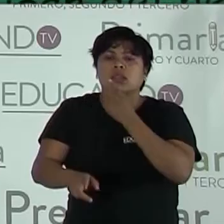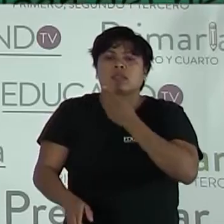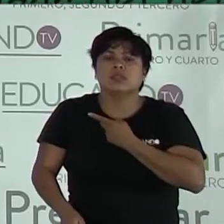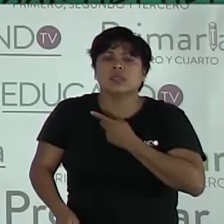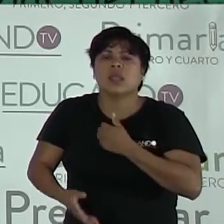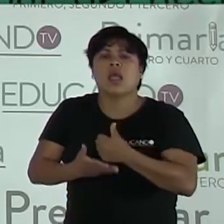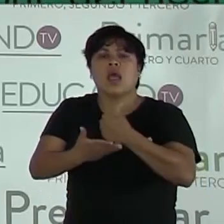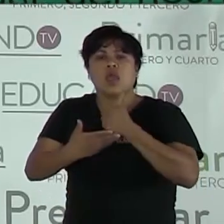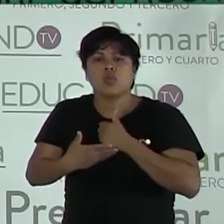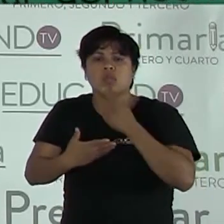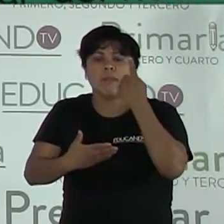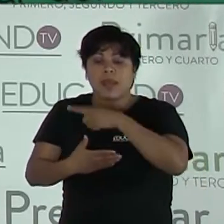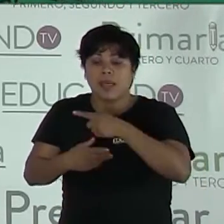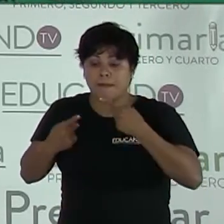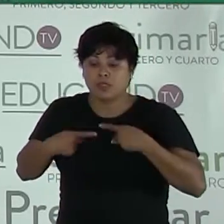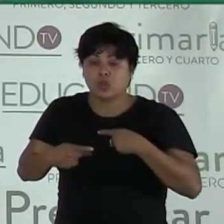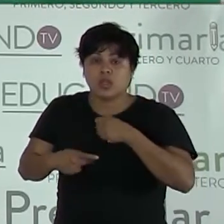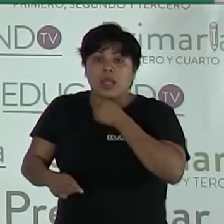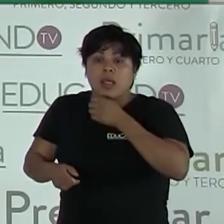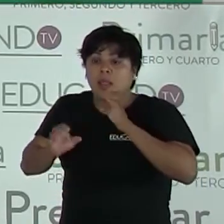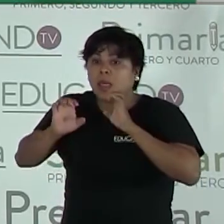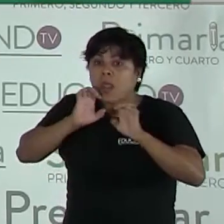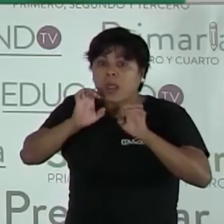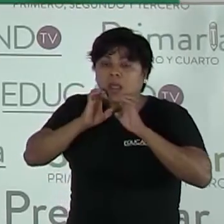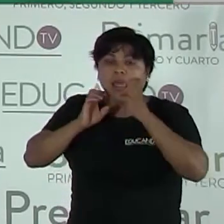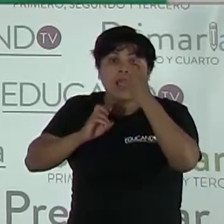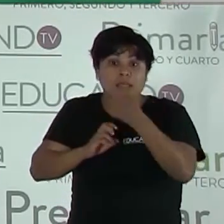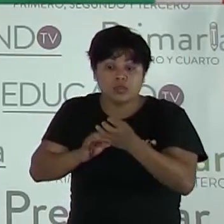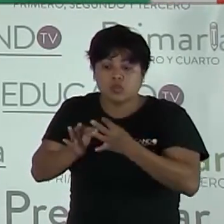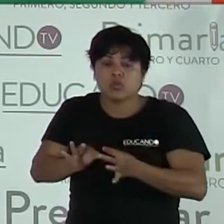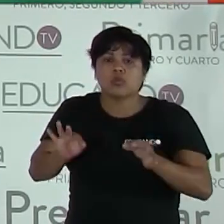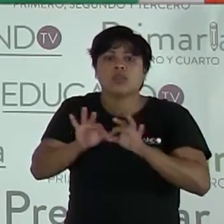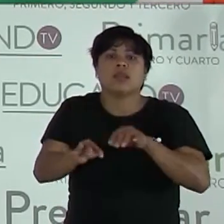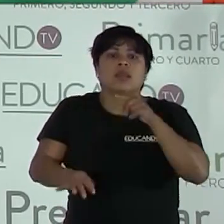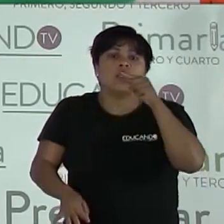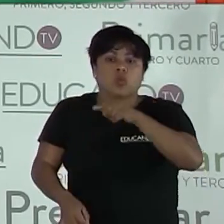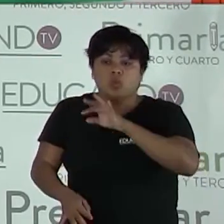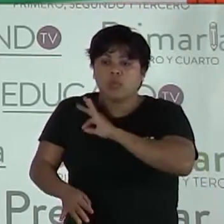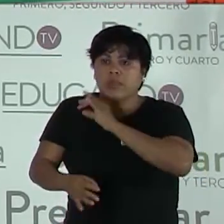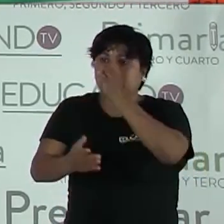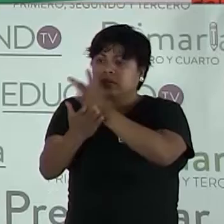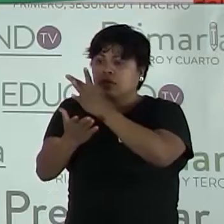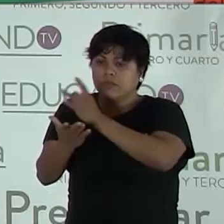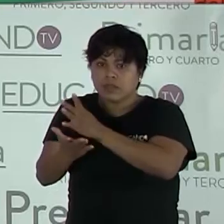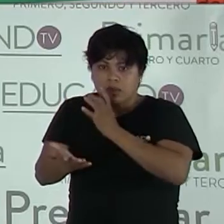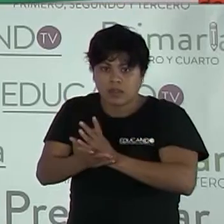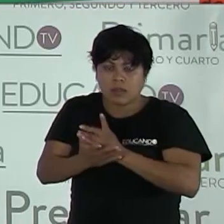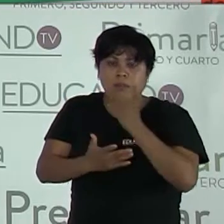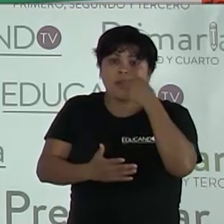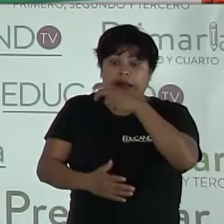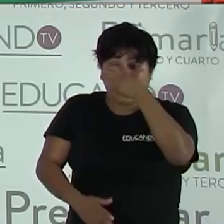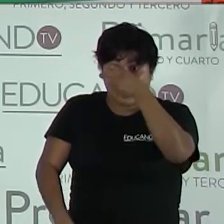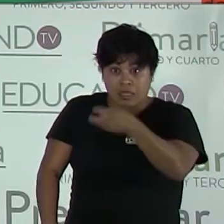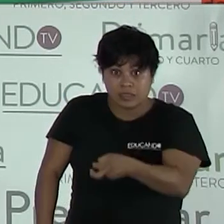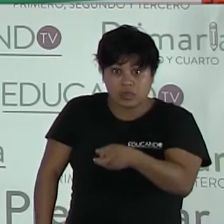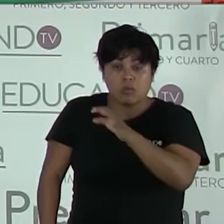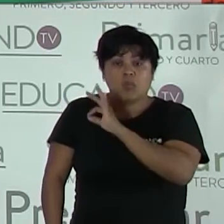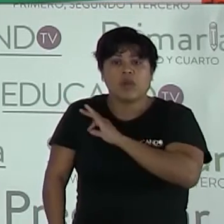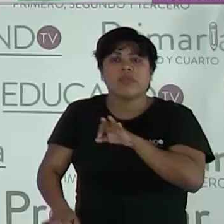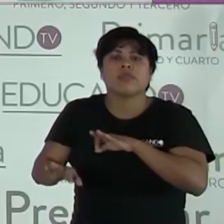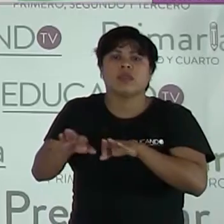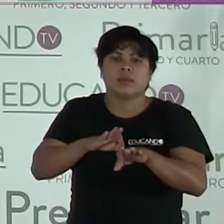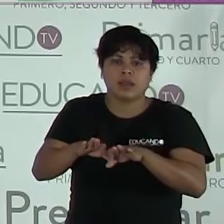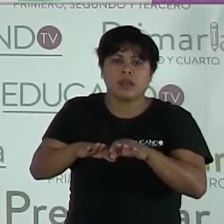o le ayudan al reportero a identificar. Es muy importante que tú las identifiques para que con esto